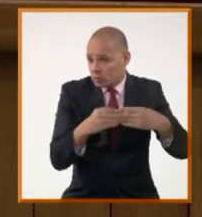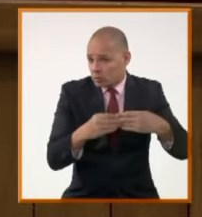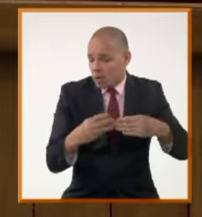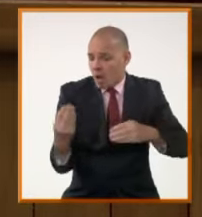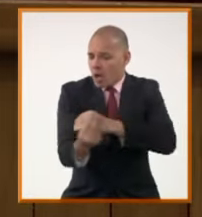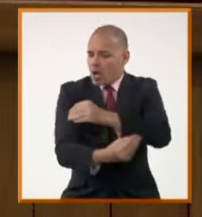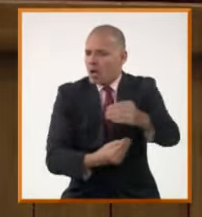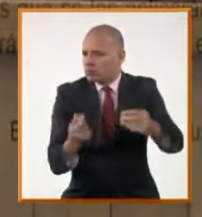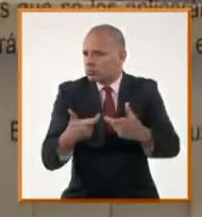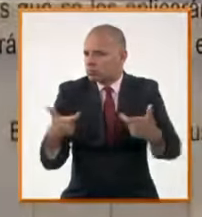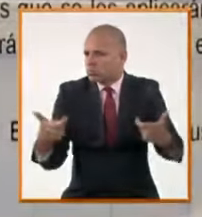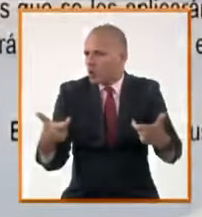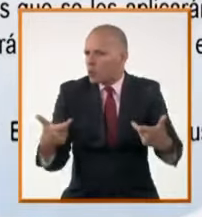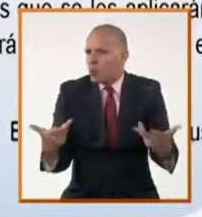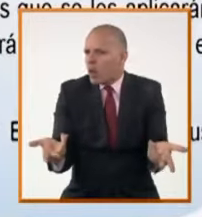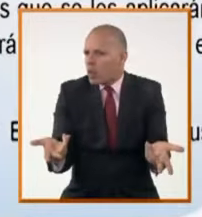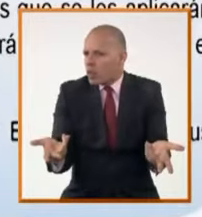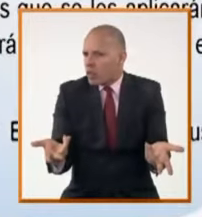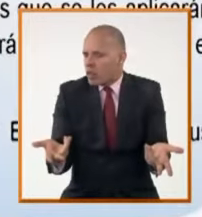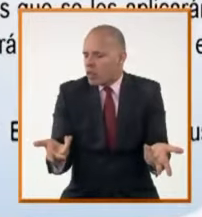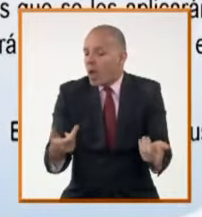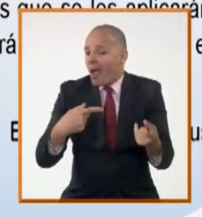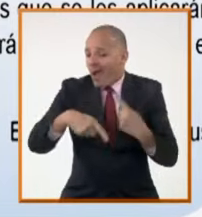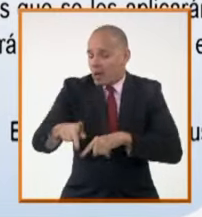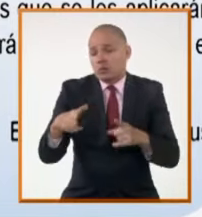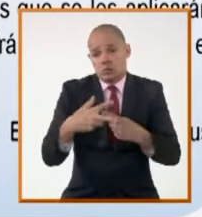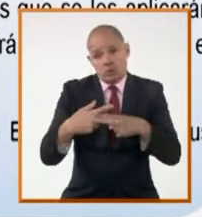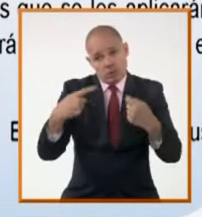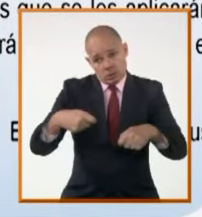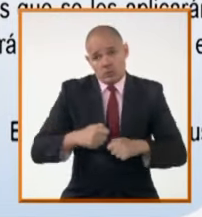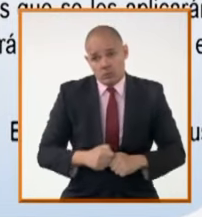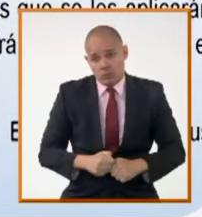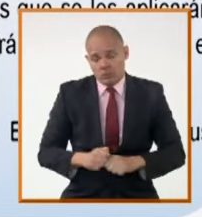Recuperar los flujos de remesas. Primero, ratificar el principio